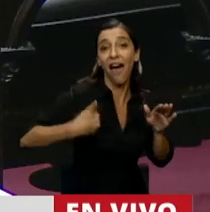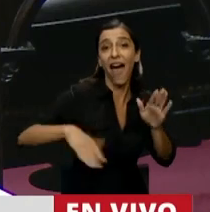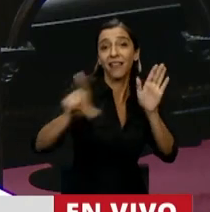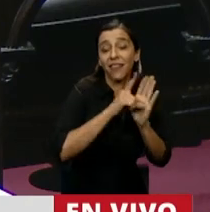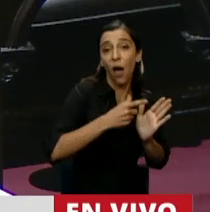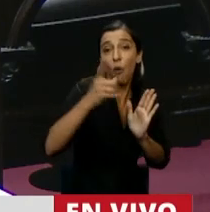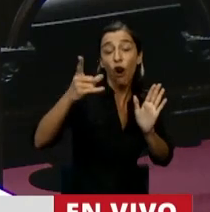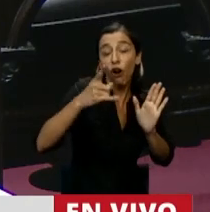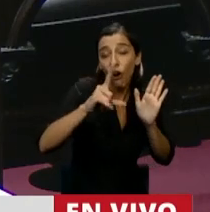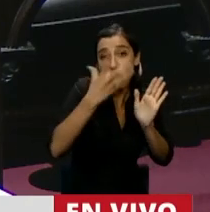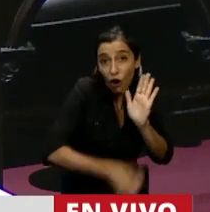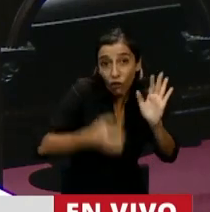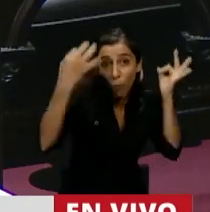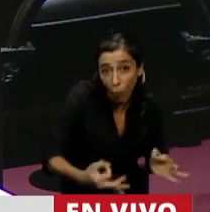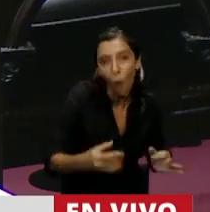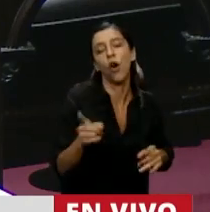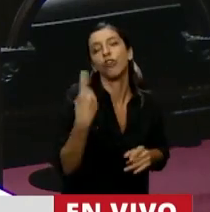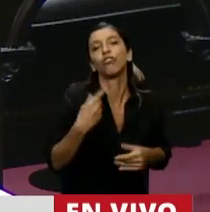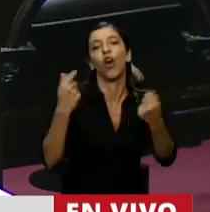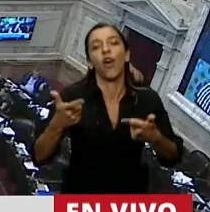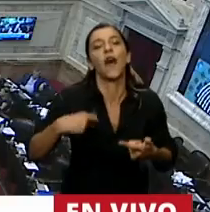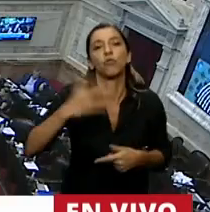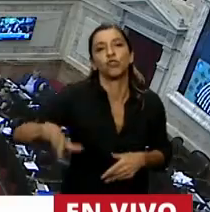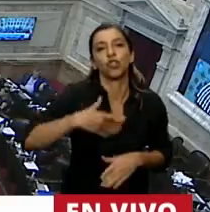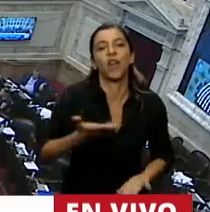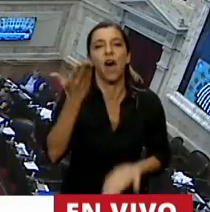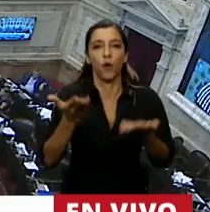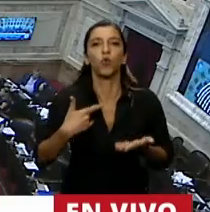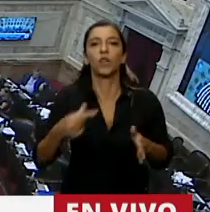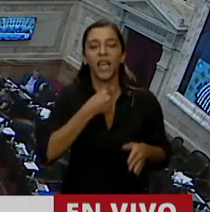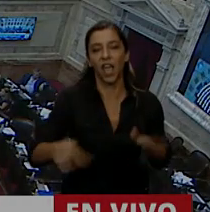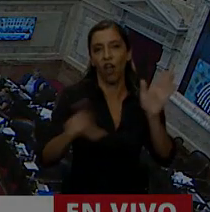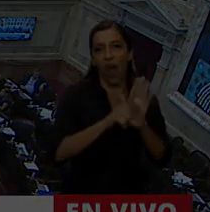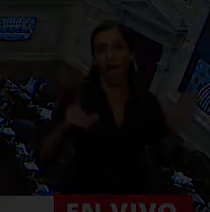Argentina más justo. Se lo debemos a ellas, presidente. Que sea ley. Gracias, diputada Penaca.